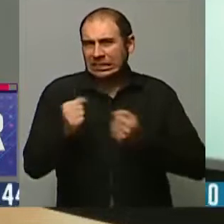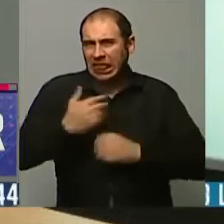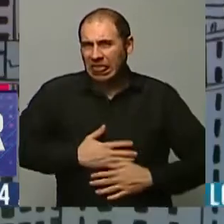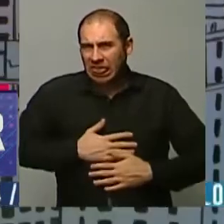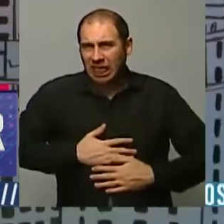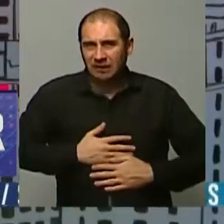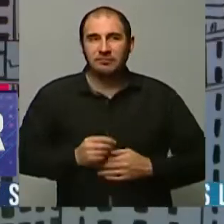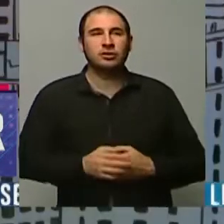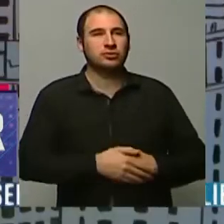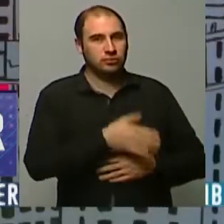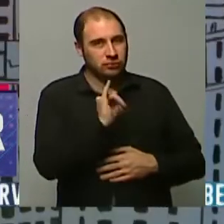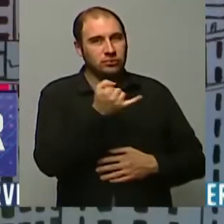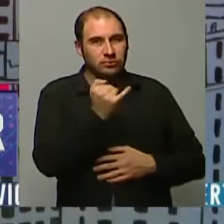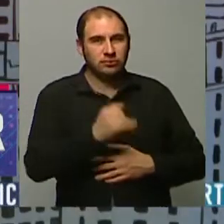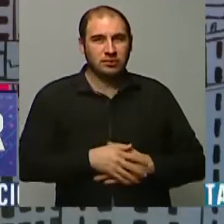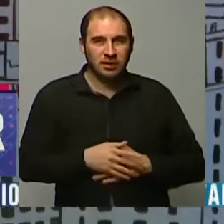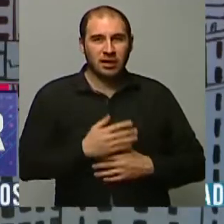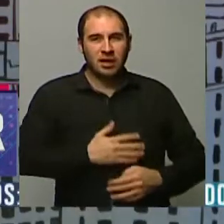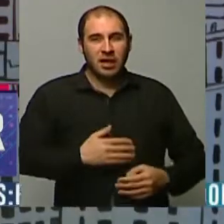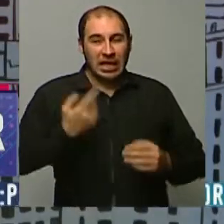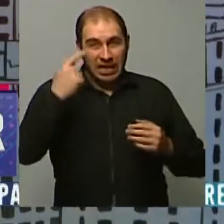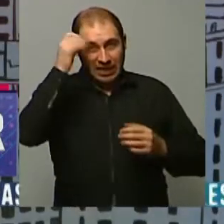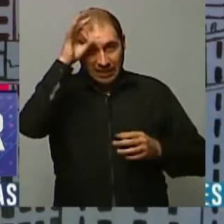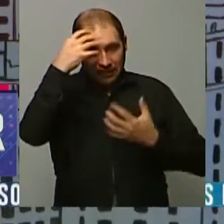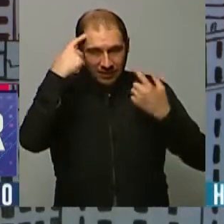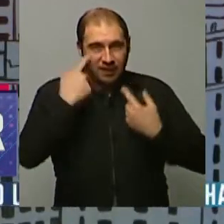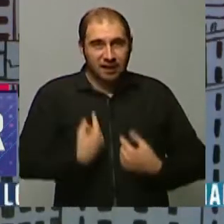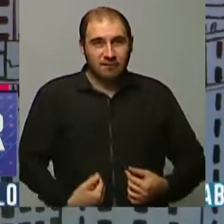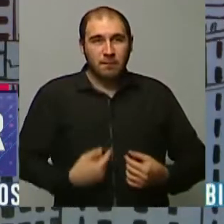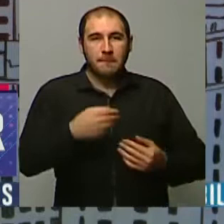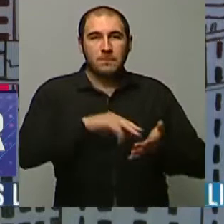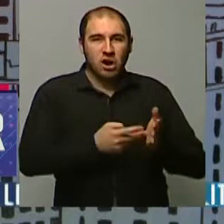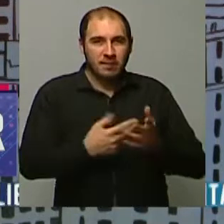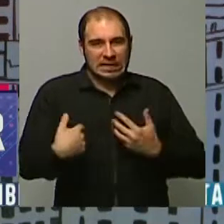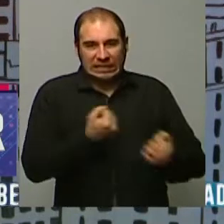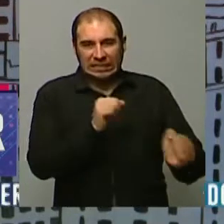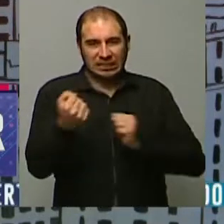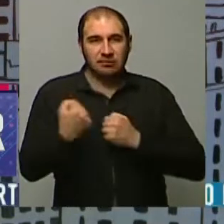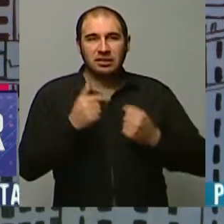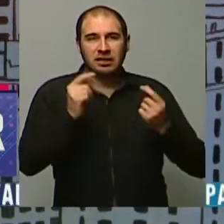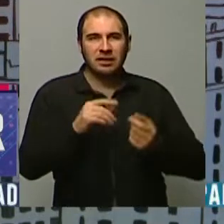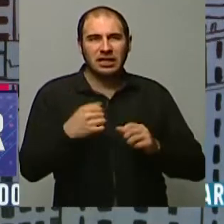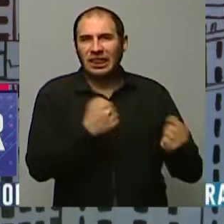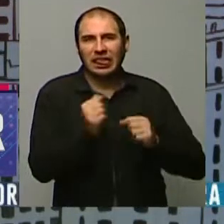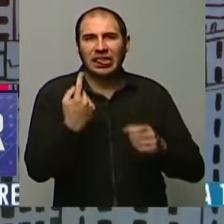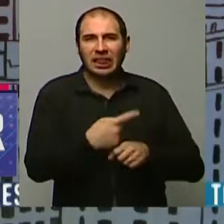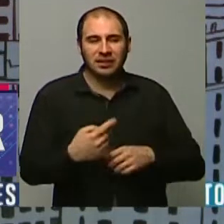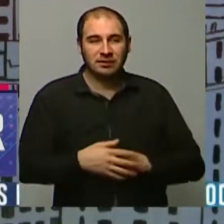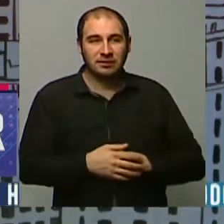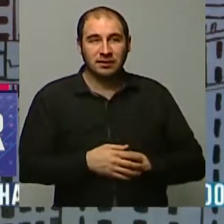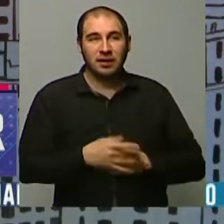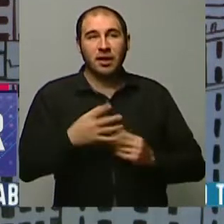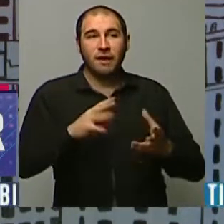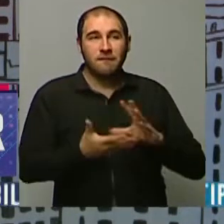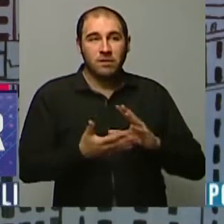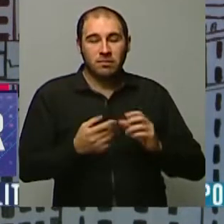digestivo? Obviamente que sí. El sistema nervioso es lo que se ve afectado por el estrés. ¿Y qué es lo que es el estrés? El estrés es una